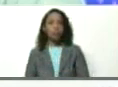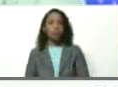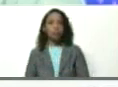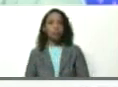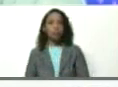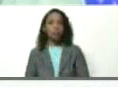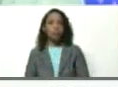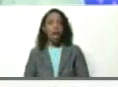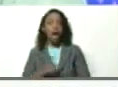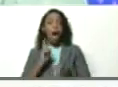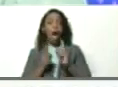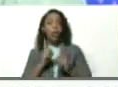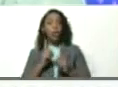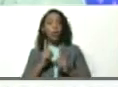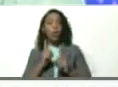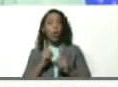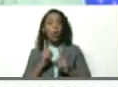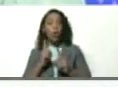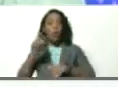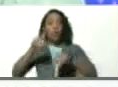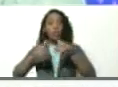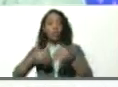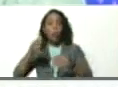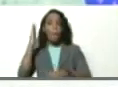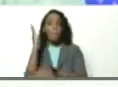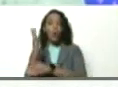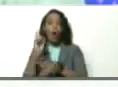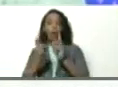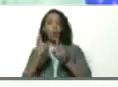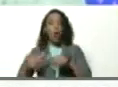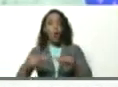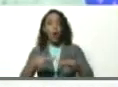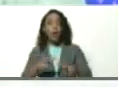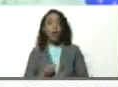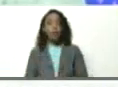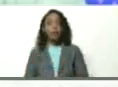un voto castigo en algunas regiones